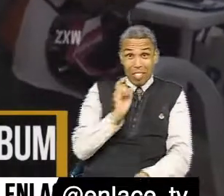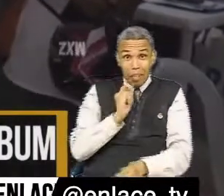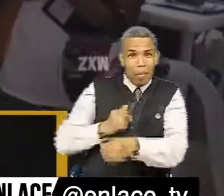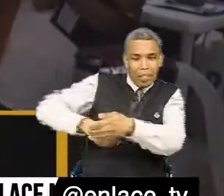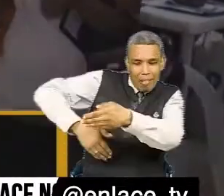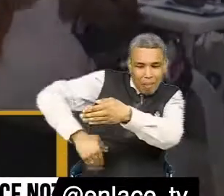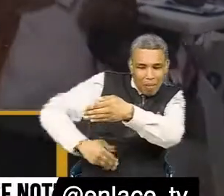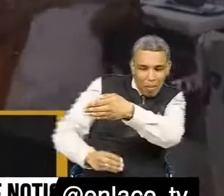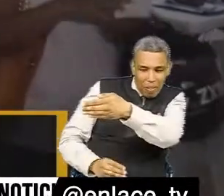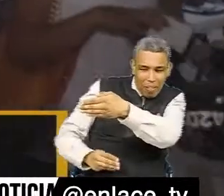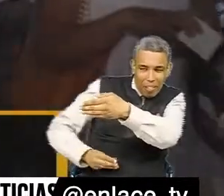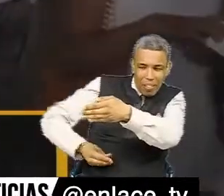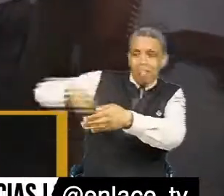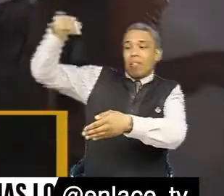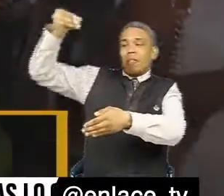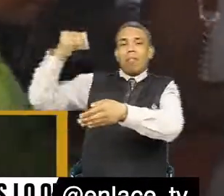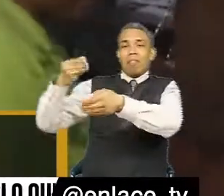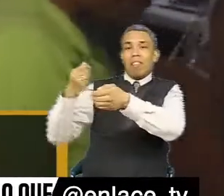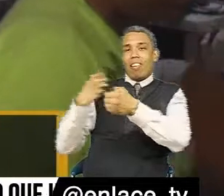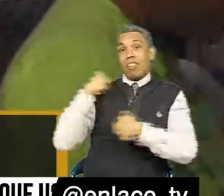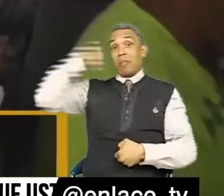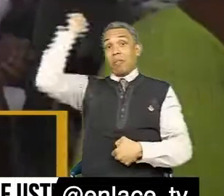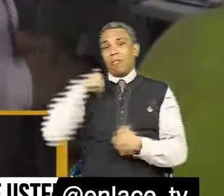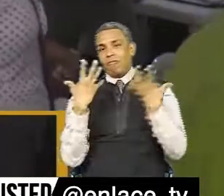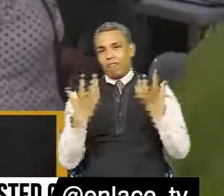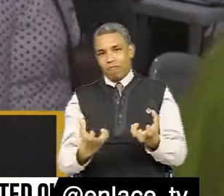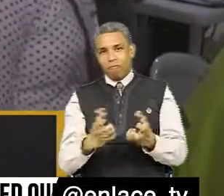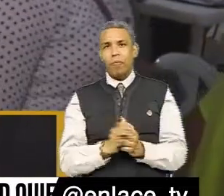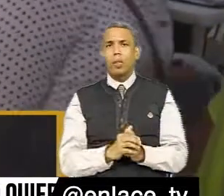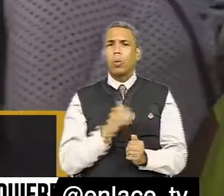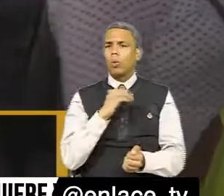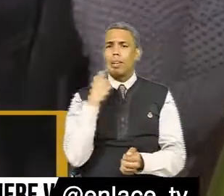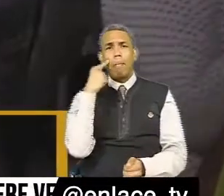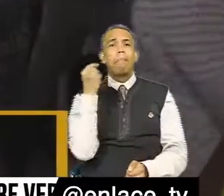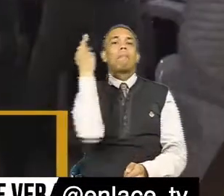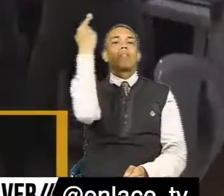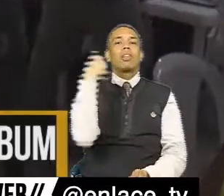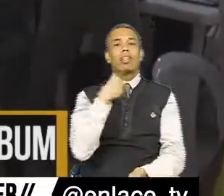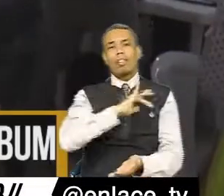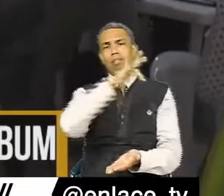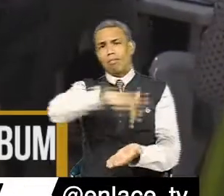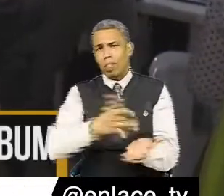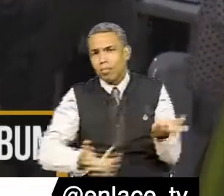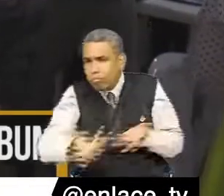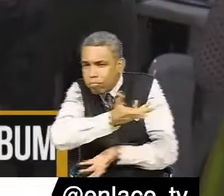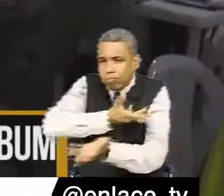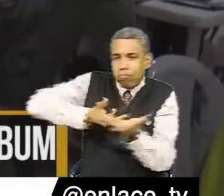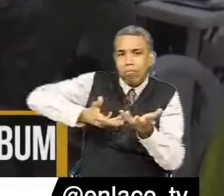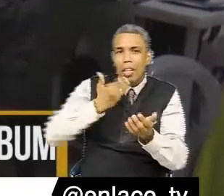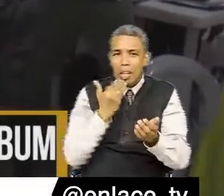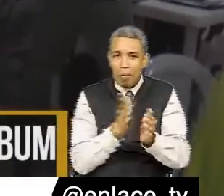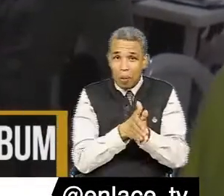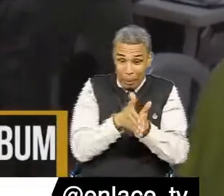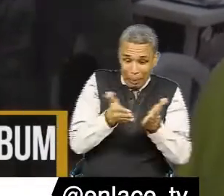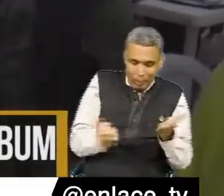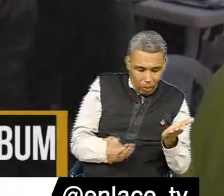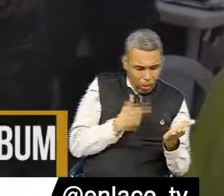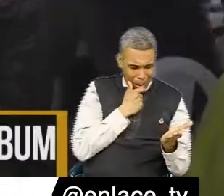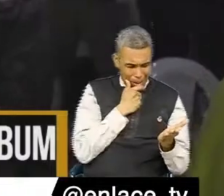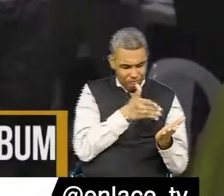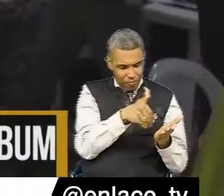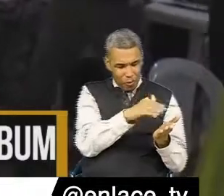barranca y entonces la hemos pasado súper bien porque normalmente hemos cambiado fichas y gracias a dios